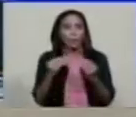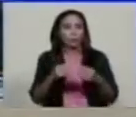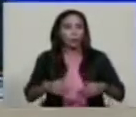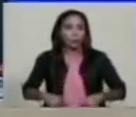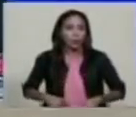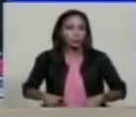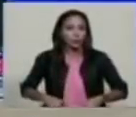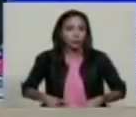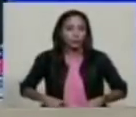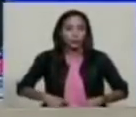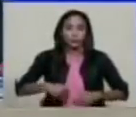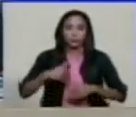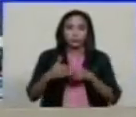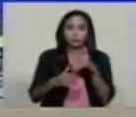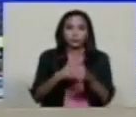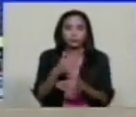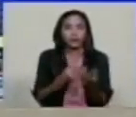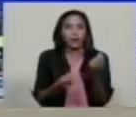esfuerzo económico,